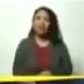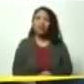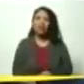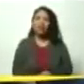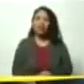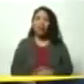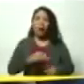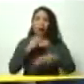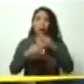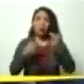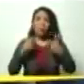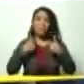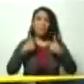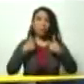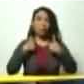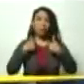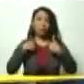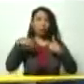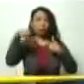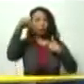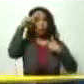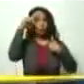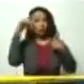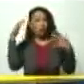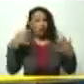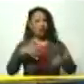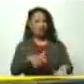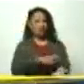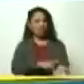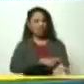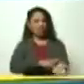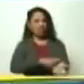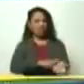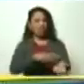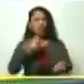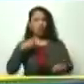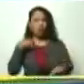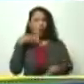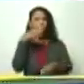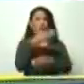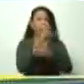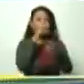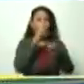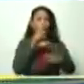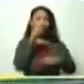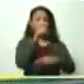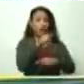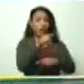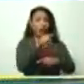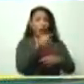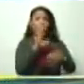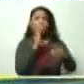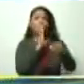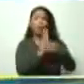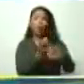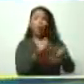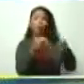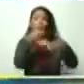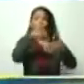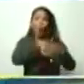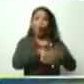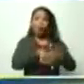originó en mi una gran molestia al otro día fui al banco y me dijeron no es que a le congelaron la cuenta